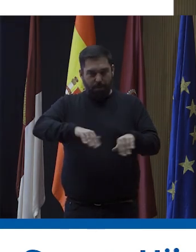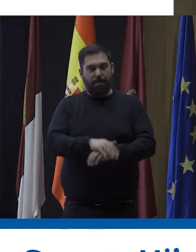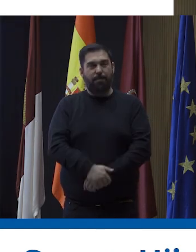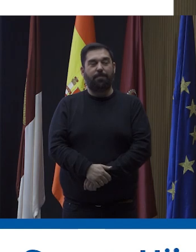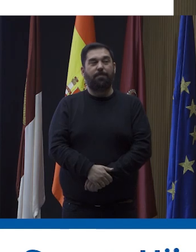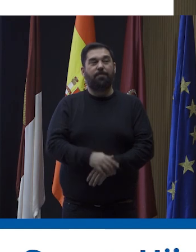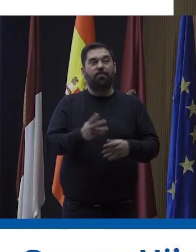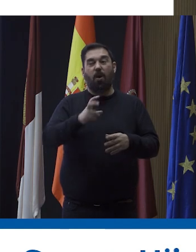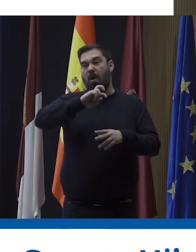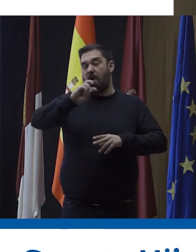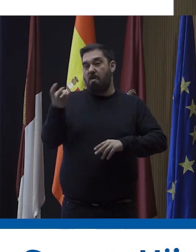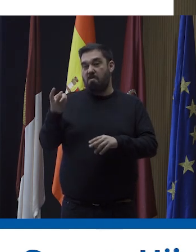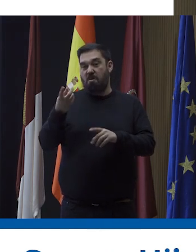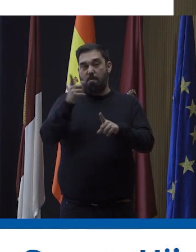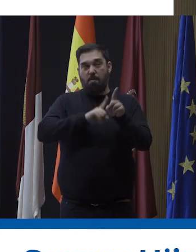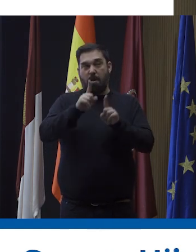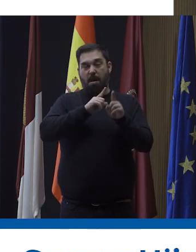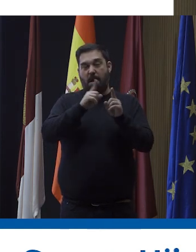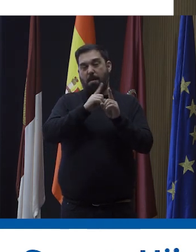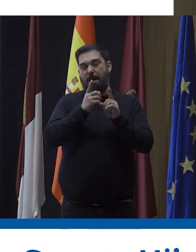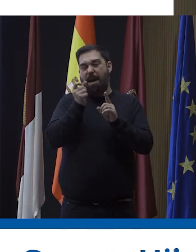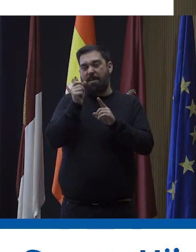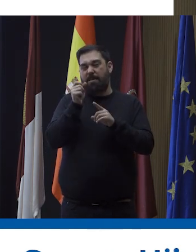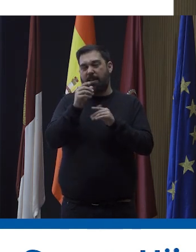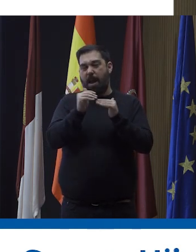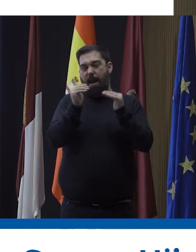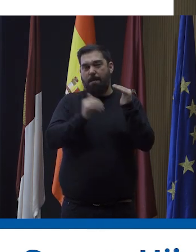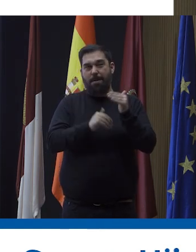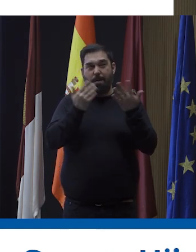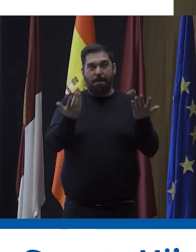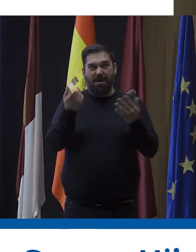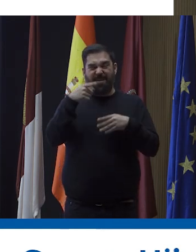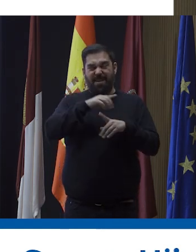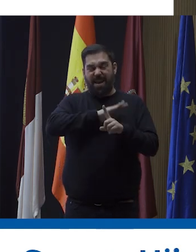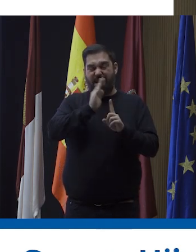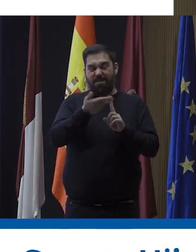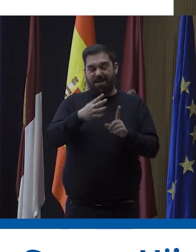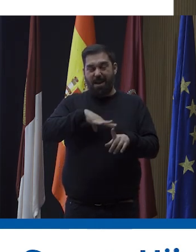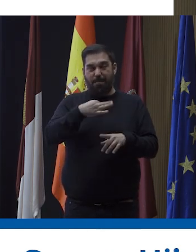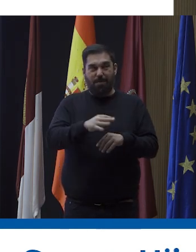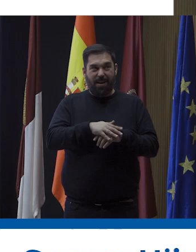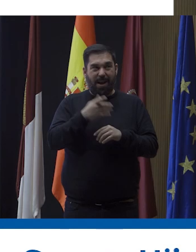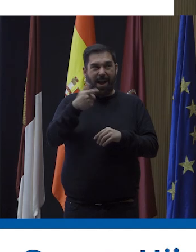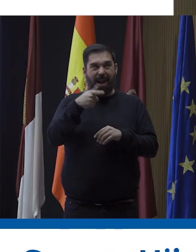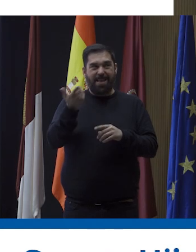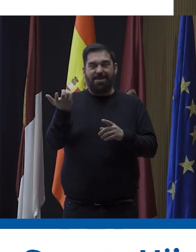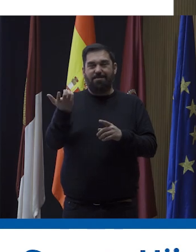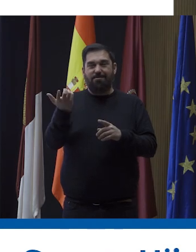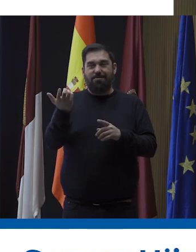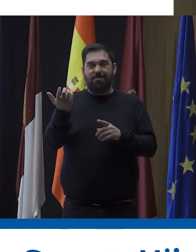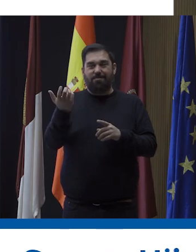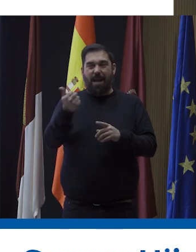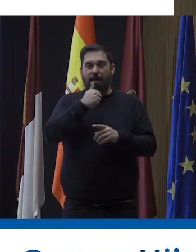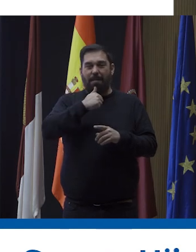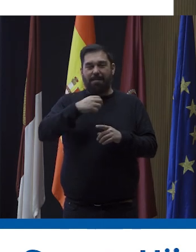Bien, otras disfunciones menos frecuentes, pero que también son muy devastadoras, es la incontinencia de heces, ¿vale? Porque